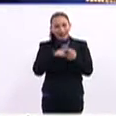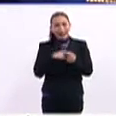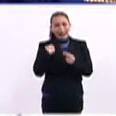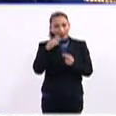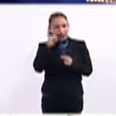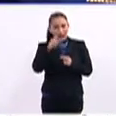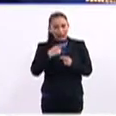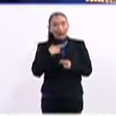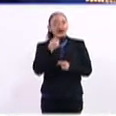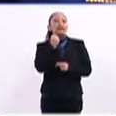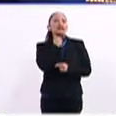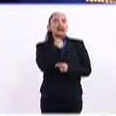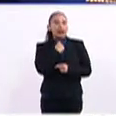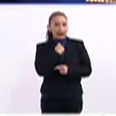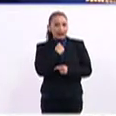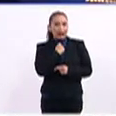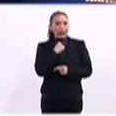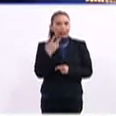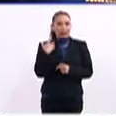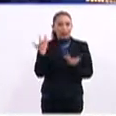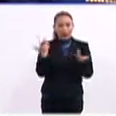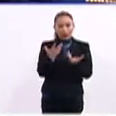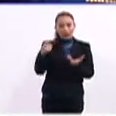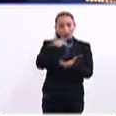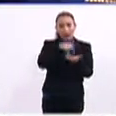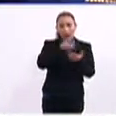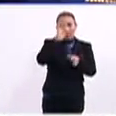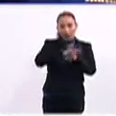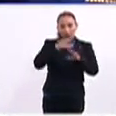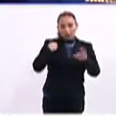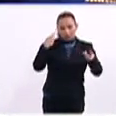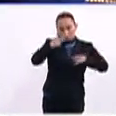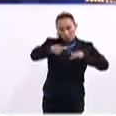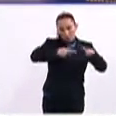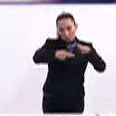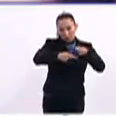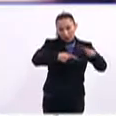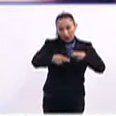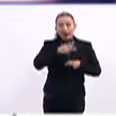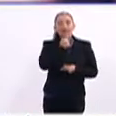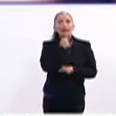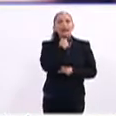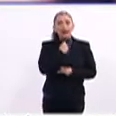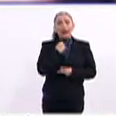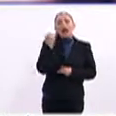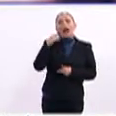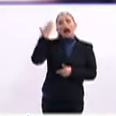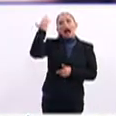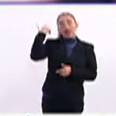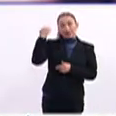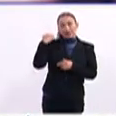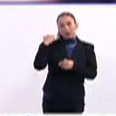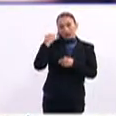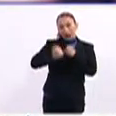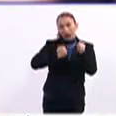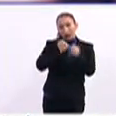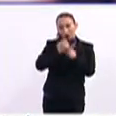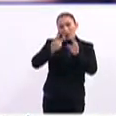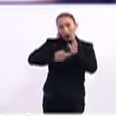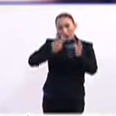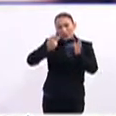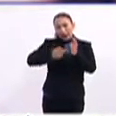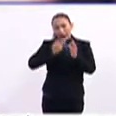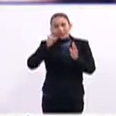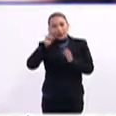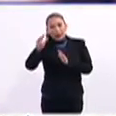cual se hace el tequila. Es la zona de mayor producción tequilera, que en algunas épocas del año